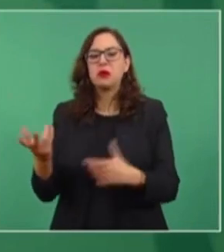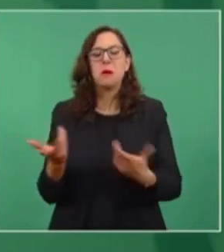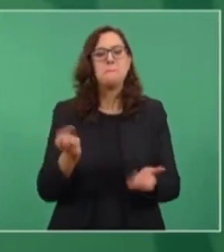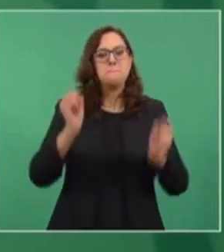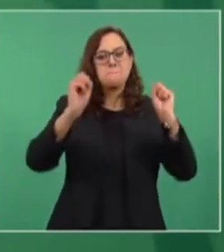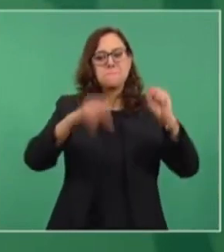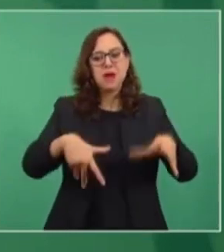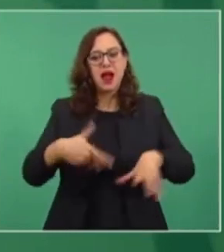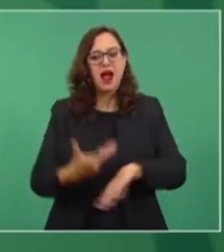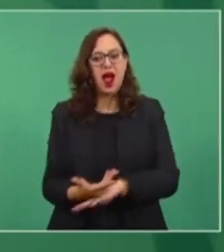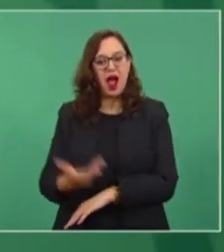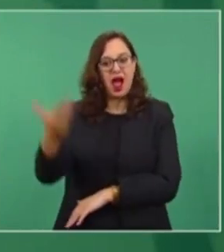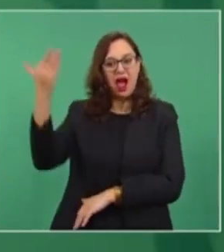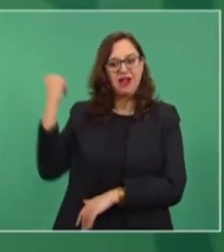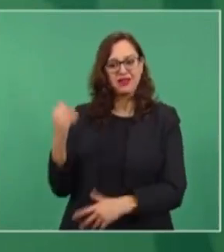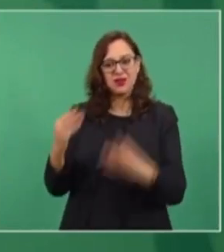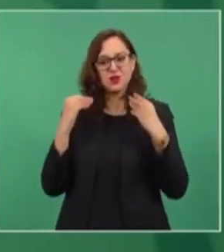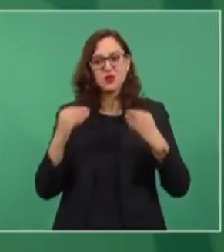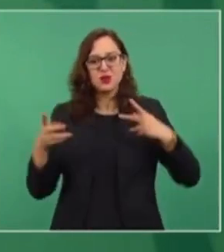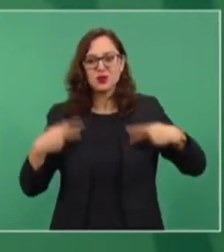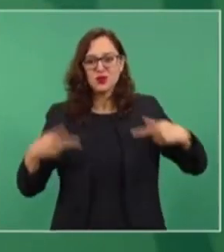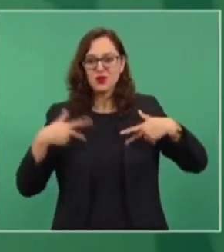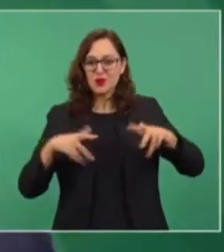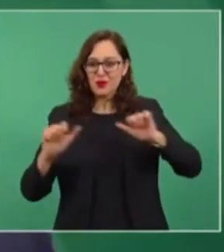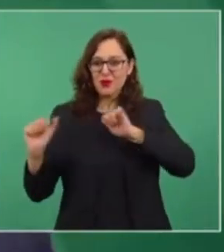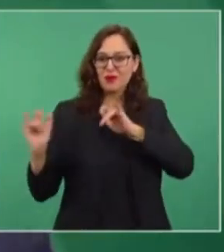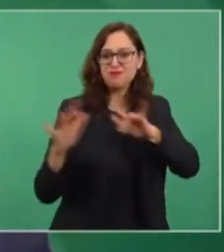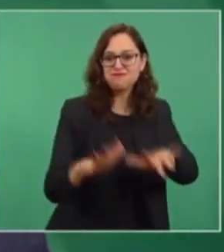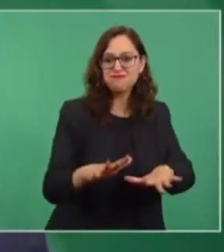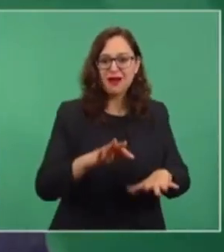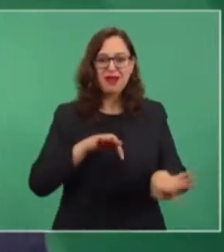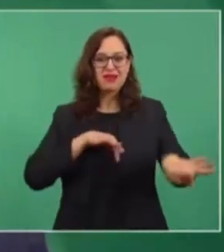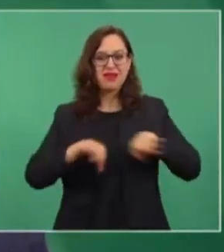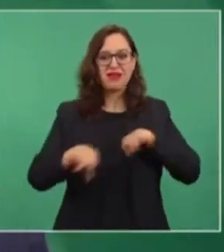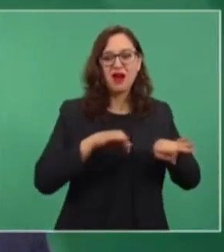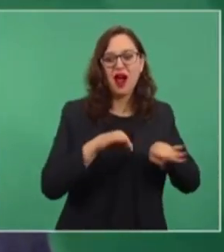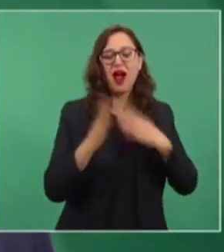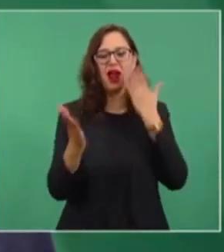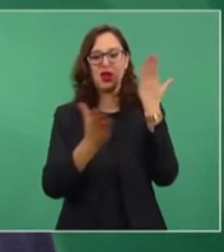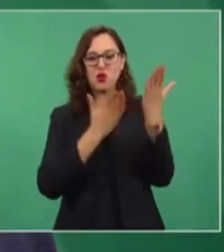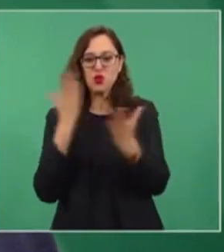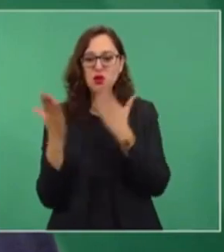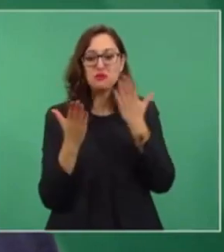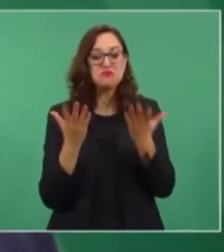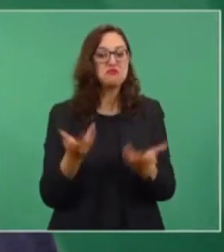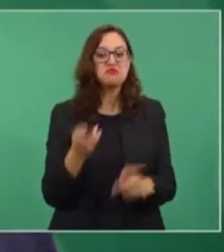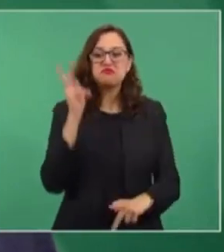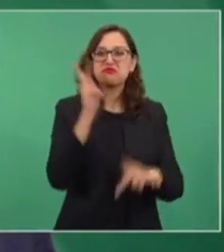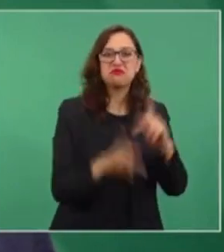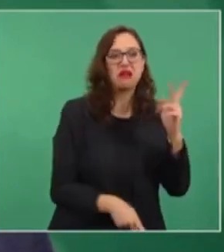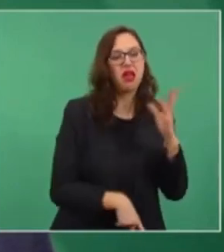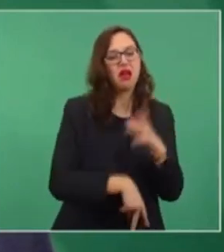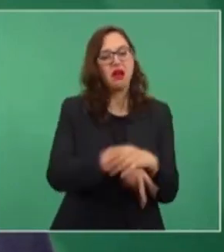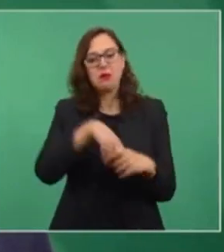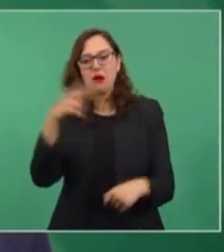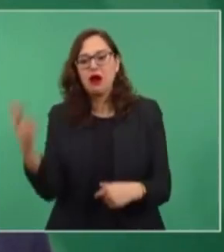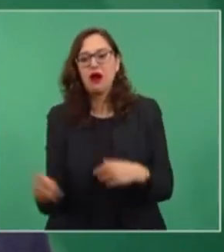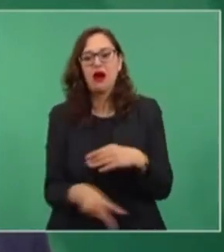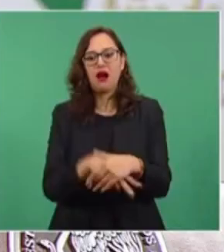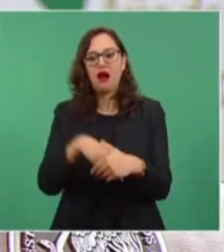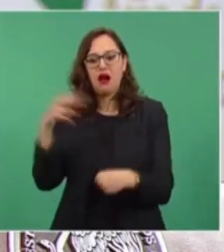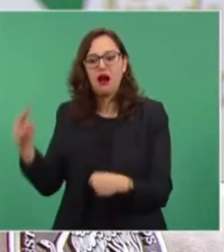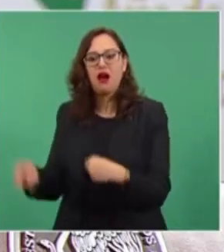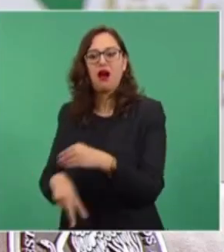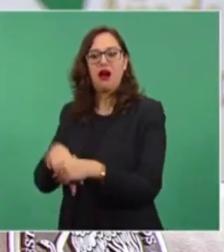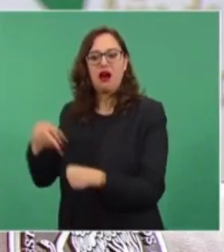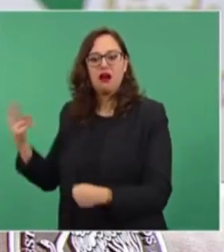cuantos meses eran concentradores de trabajo, centros de educación y formación profesional semivacíos. Y por otra parte, y durante